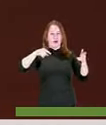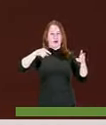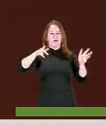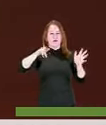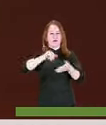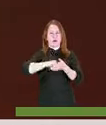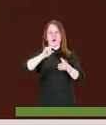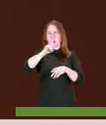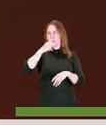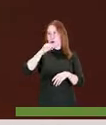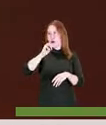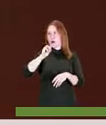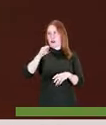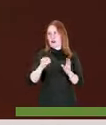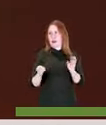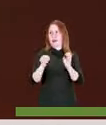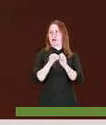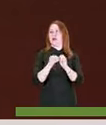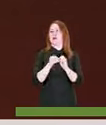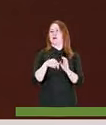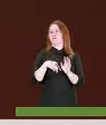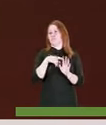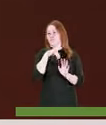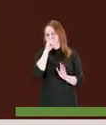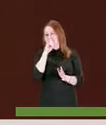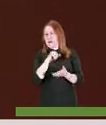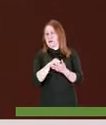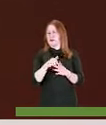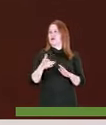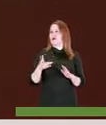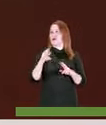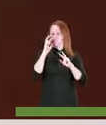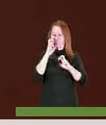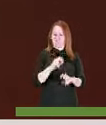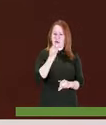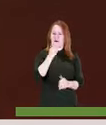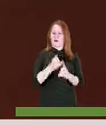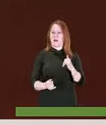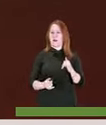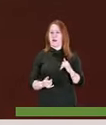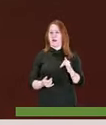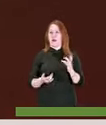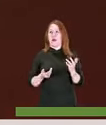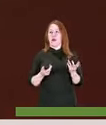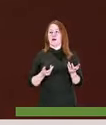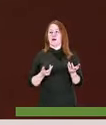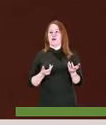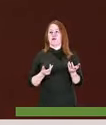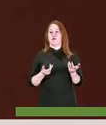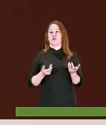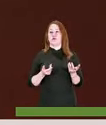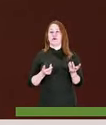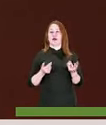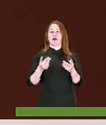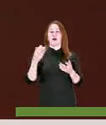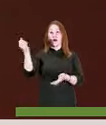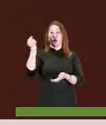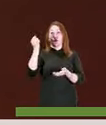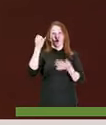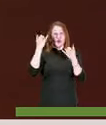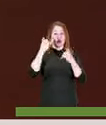Yo supongo que, como van las cosas, una vez culminados los estudios y la consecución de los recursos, estaremos